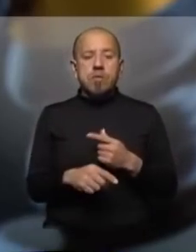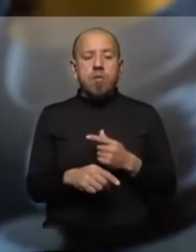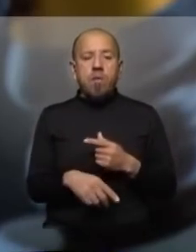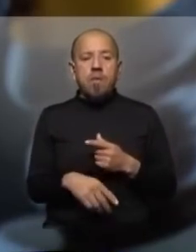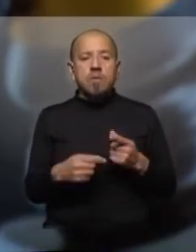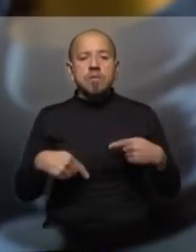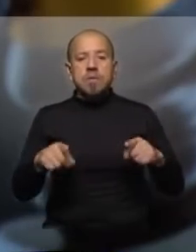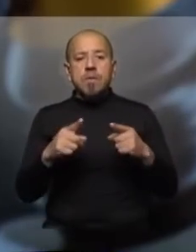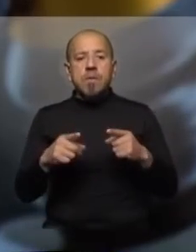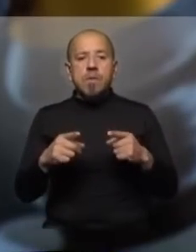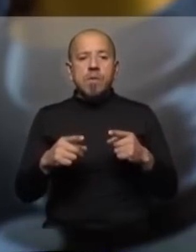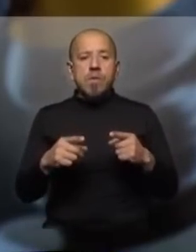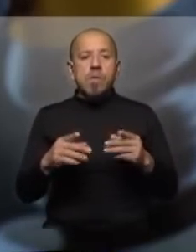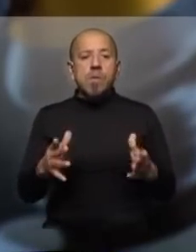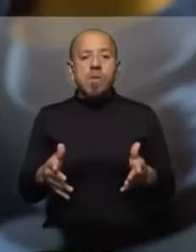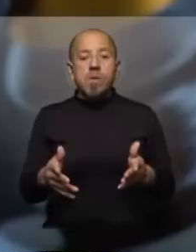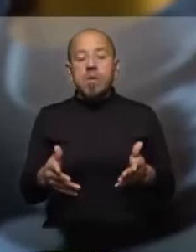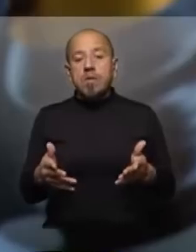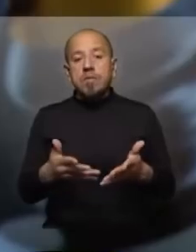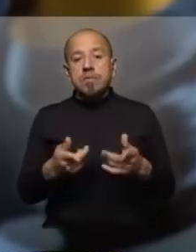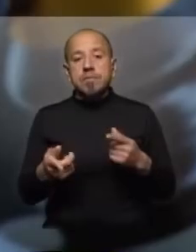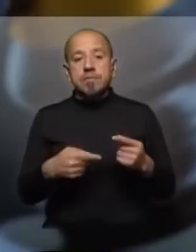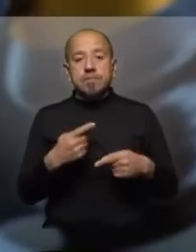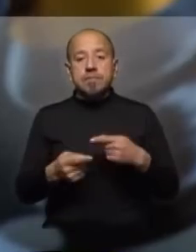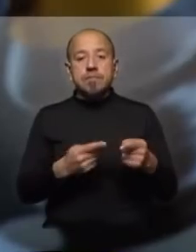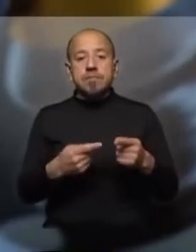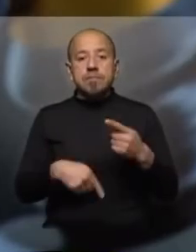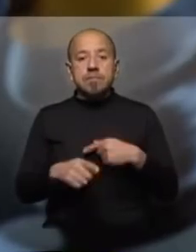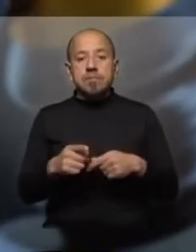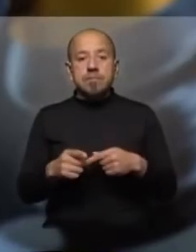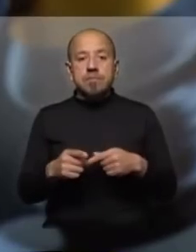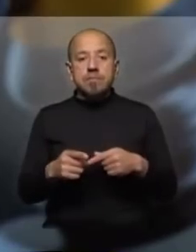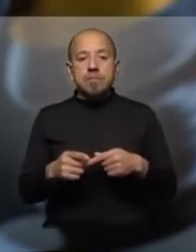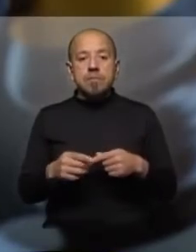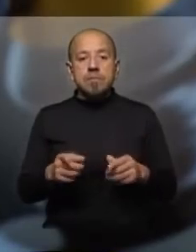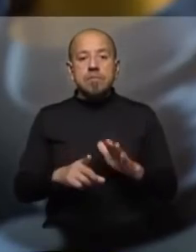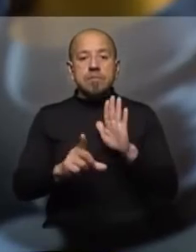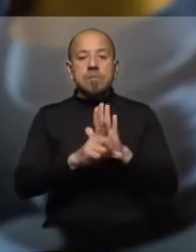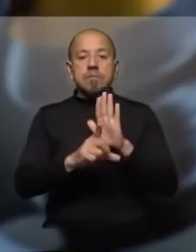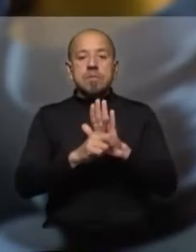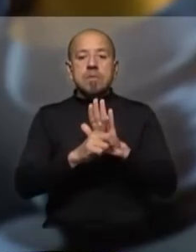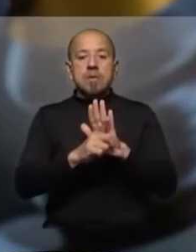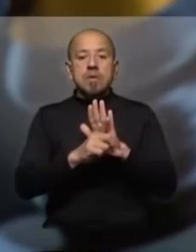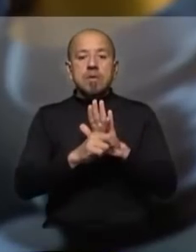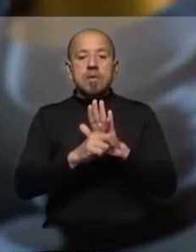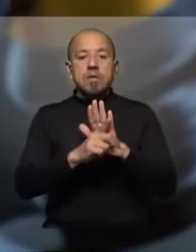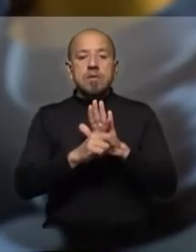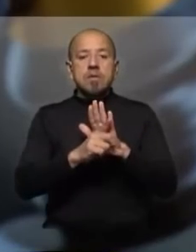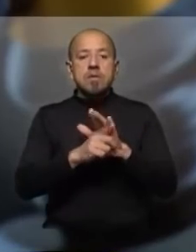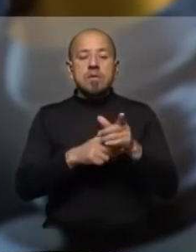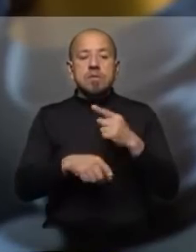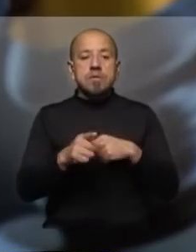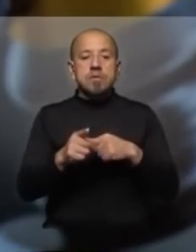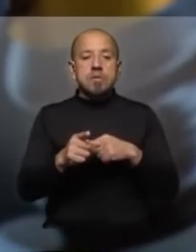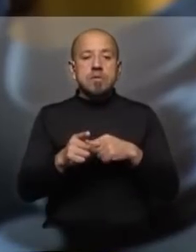conjunto de organismos en Uruguay que aún sin saberlo si quieras pero tienen asignados en leyes normas de investigación es decir tareas de policía